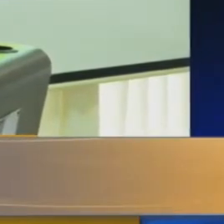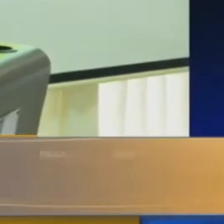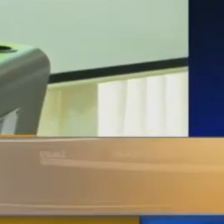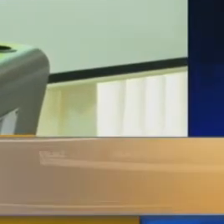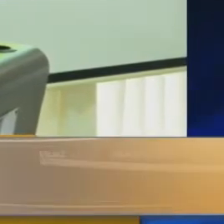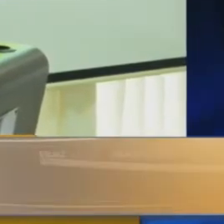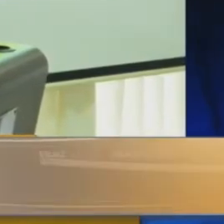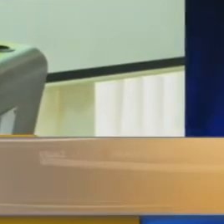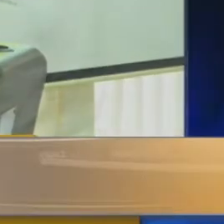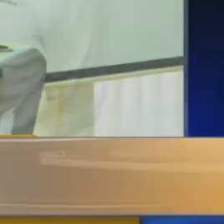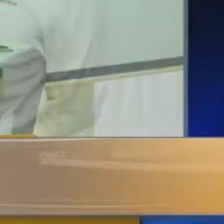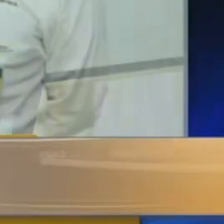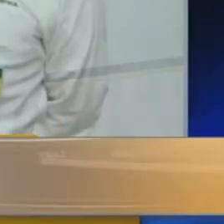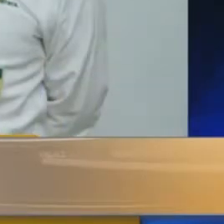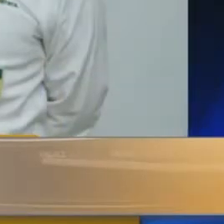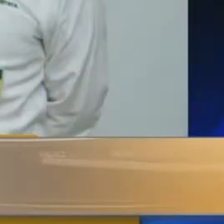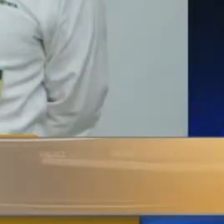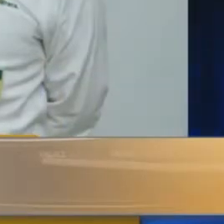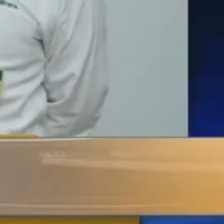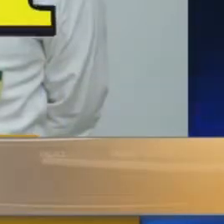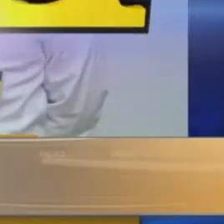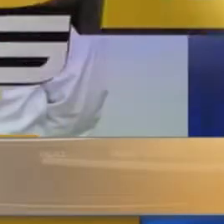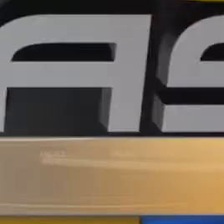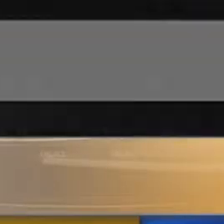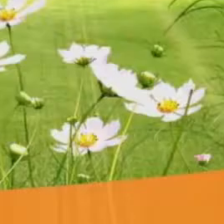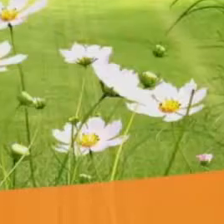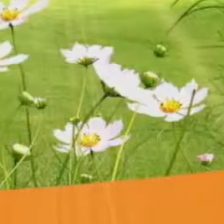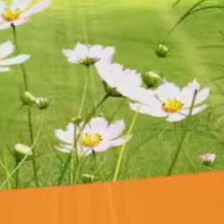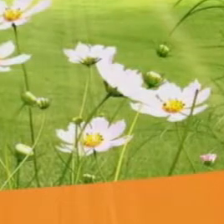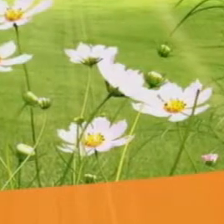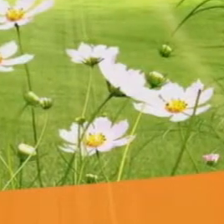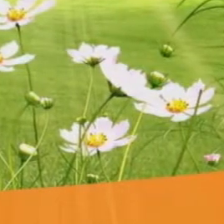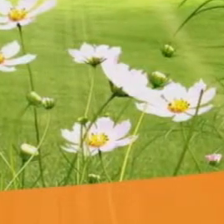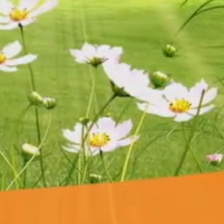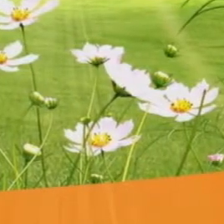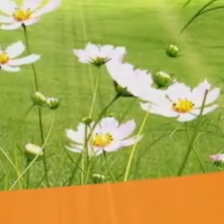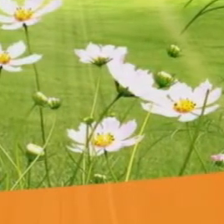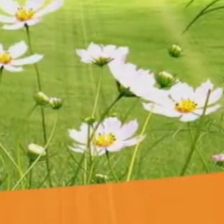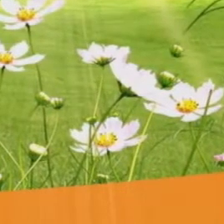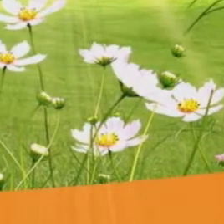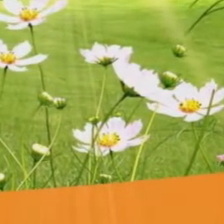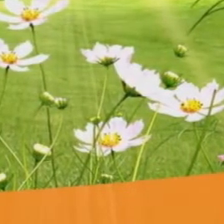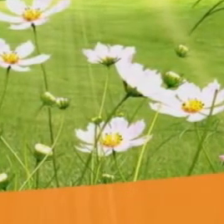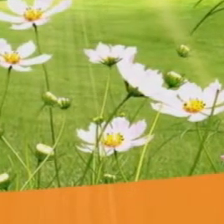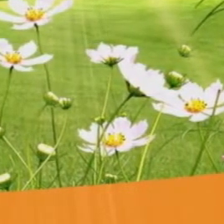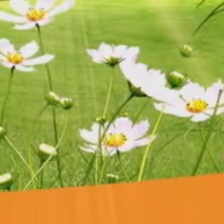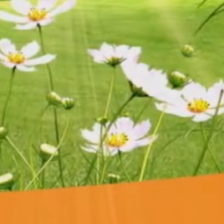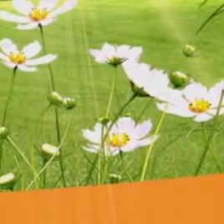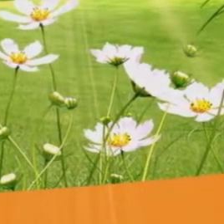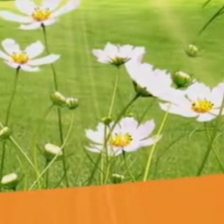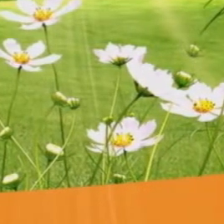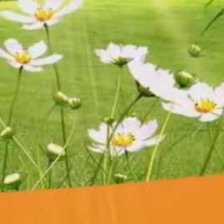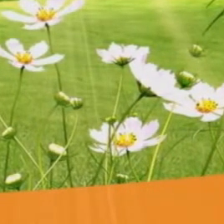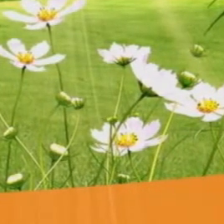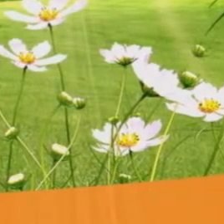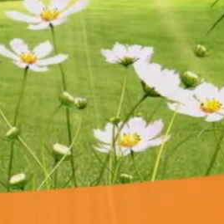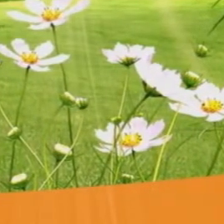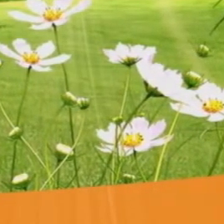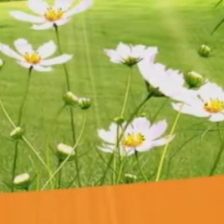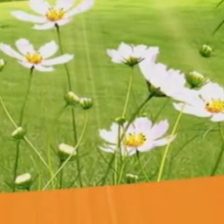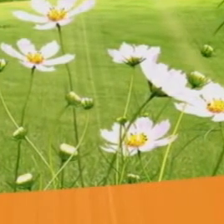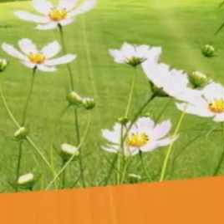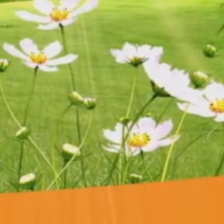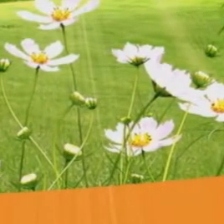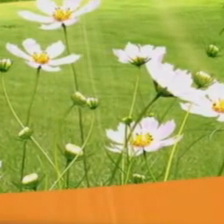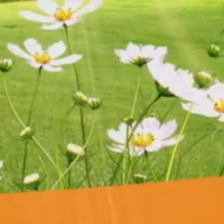trabajos académicos de profesionales y estudiantes de pregrado. Con el patrocinio de Barsol Ecológico, Barsol Aroma, Delicias, líder